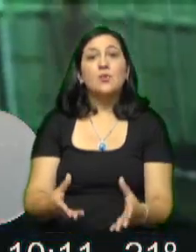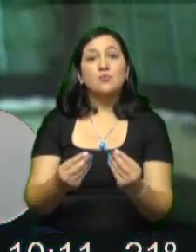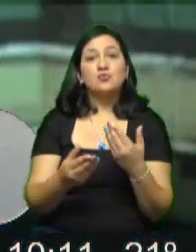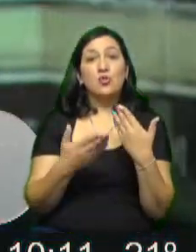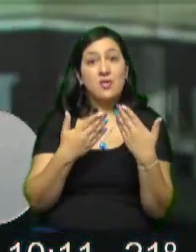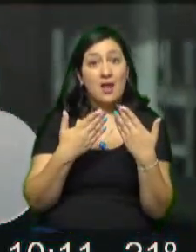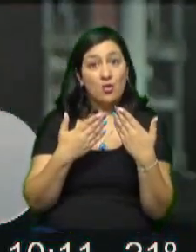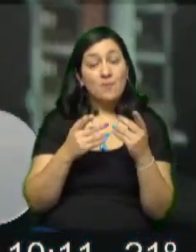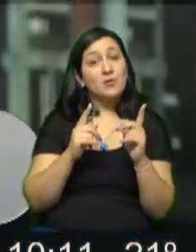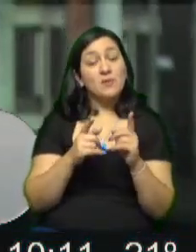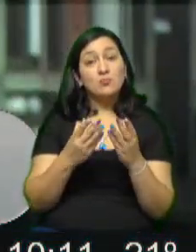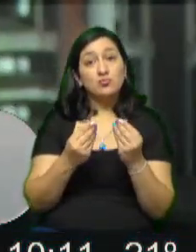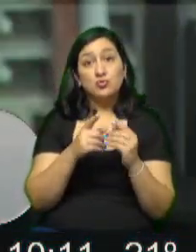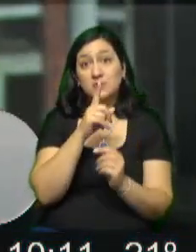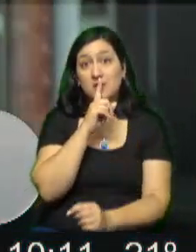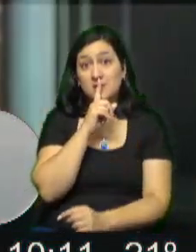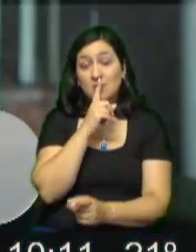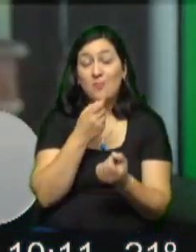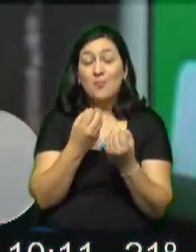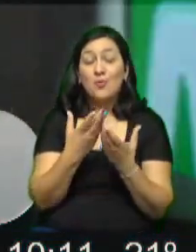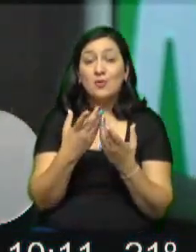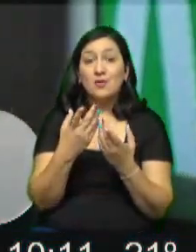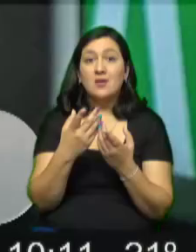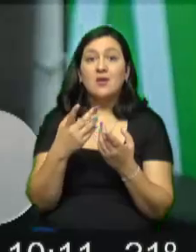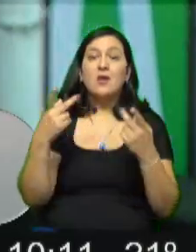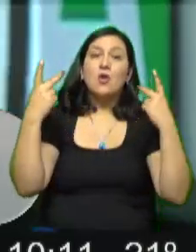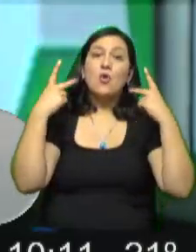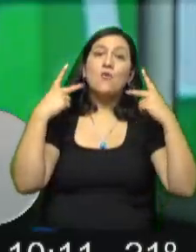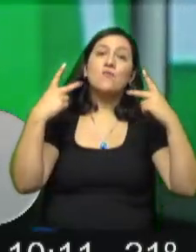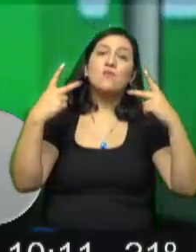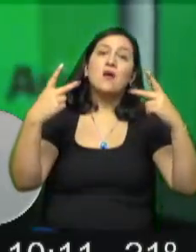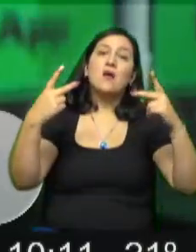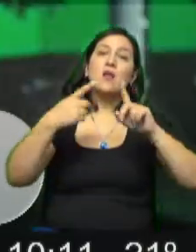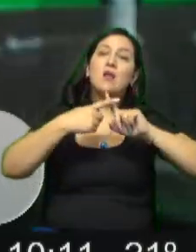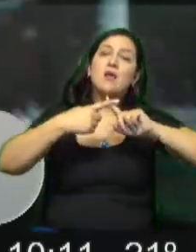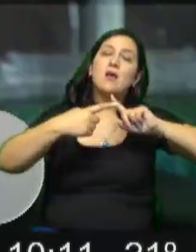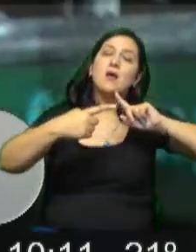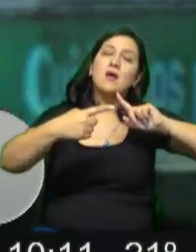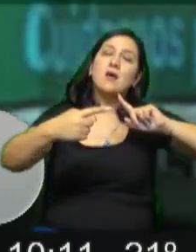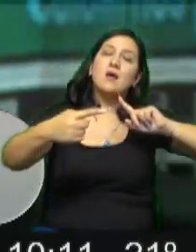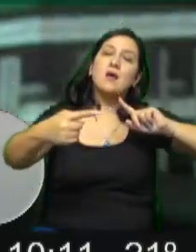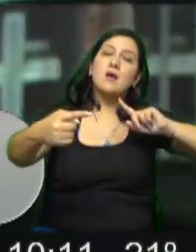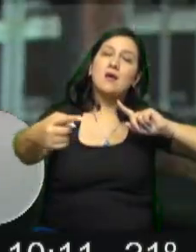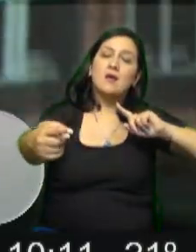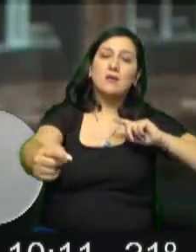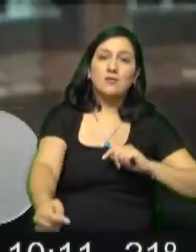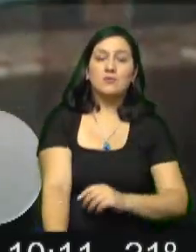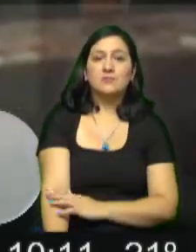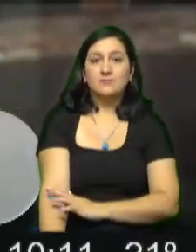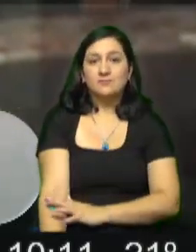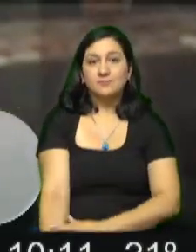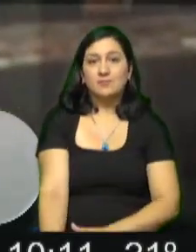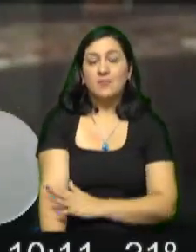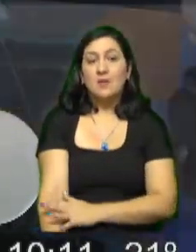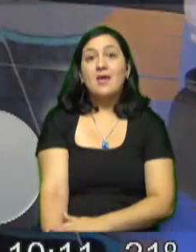muchos silencios también, las dos cosas, porque eran largos los viajes. Los camiones eran más lentos que los actuales y las carreteras eran más muchísimo